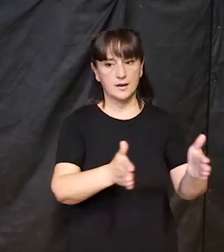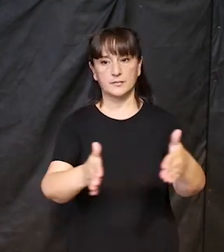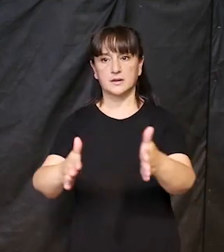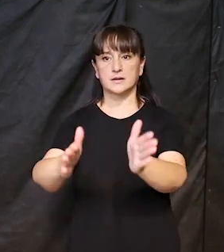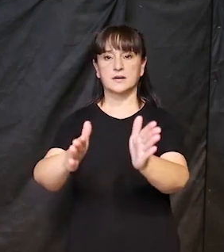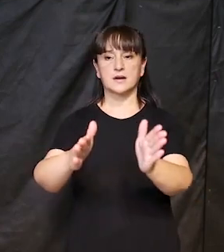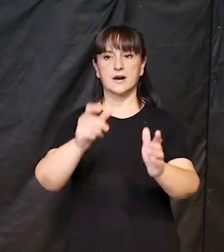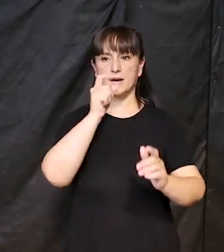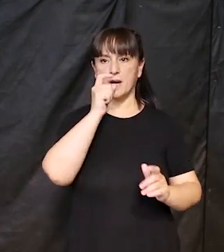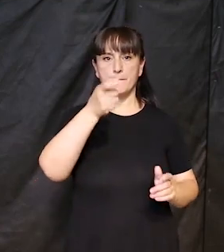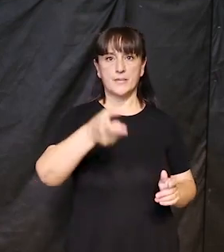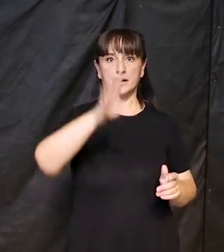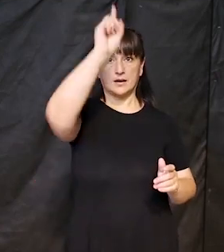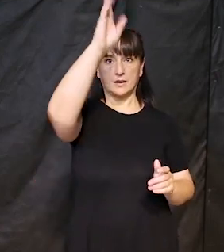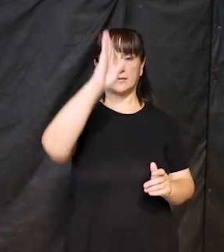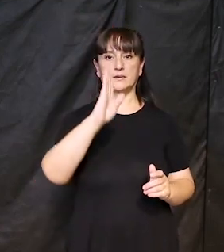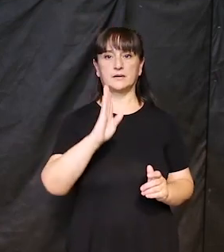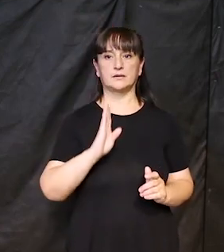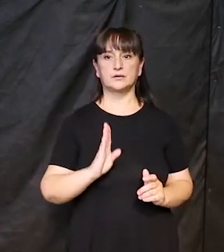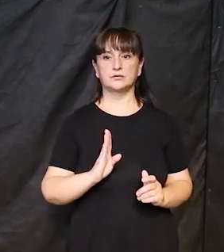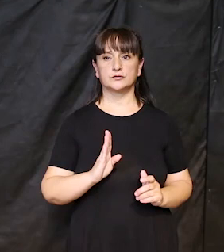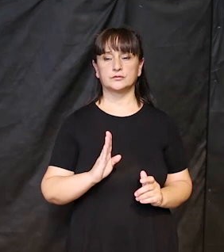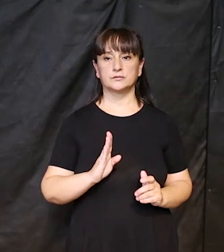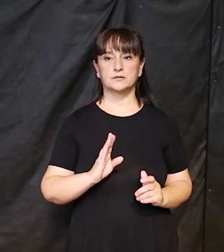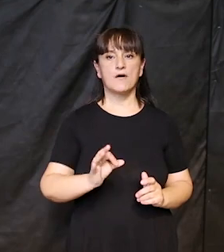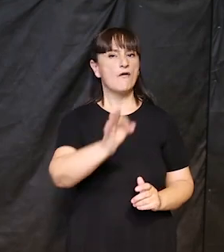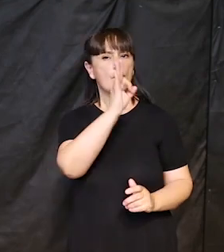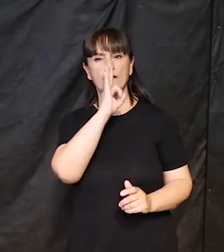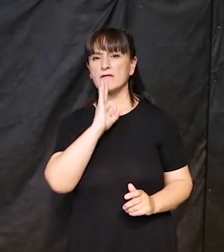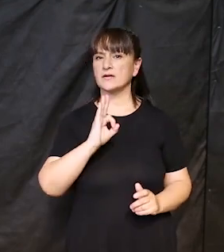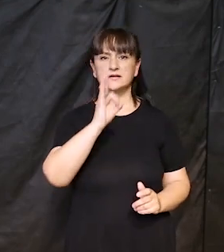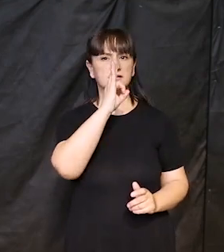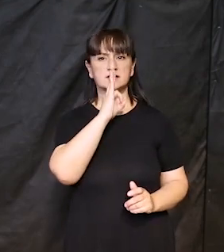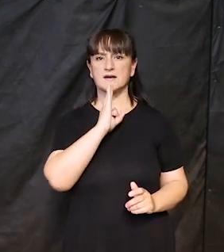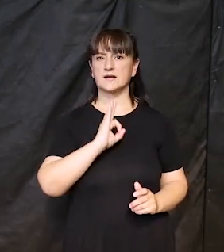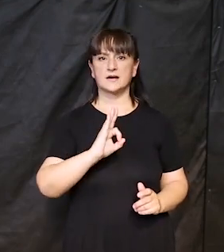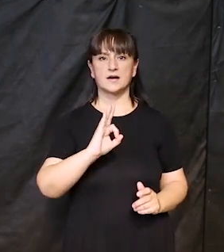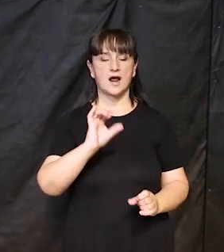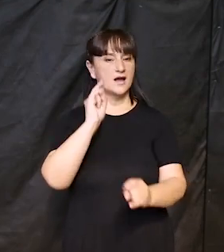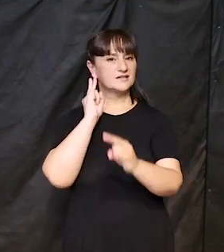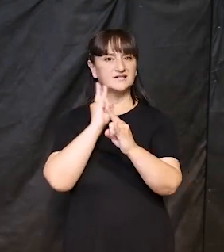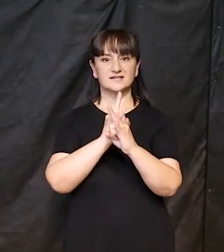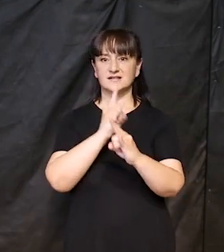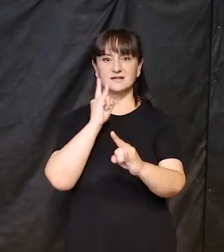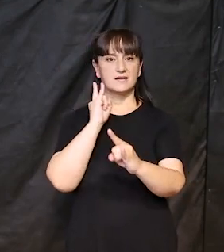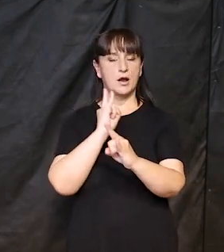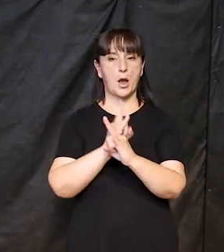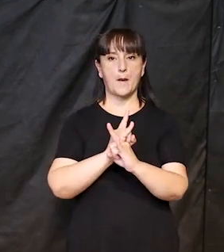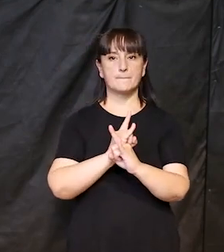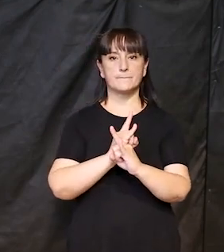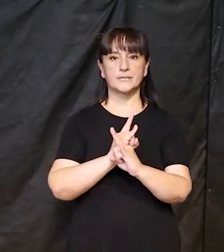caminar esa palabra que dios le había soltado eso es igual la obediencia siempre